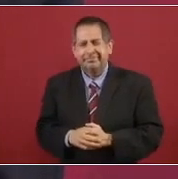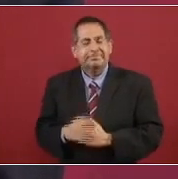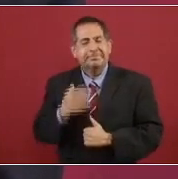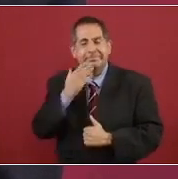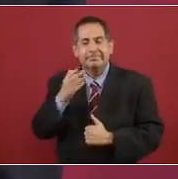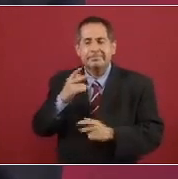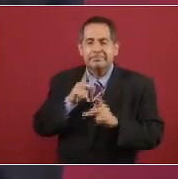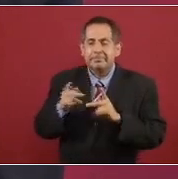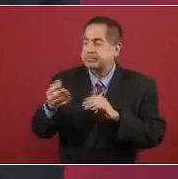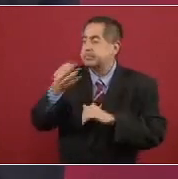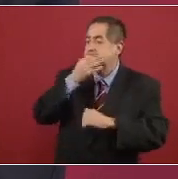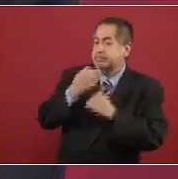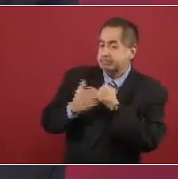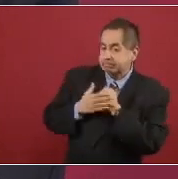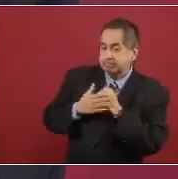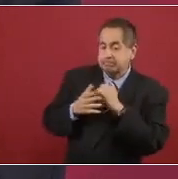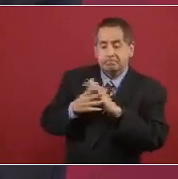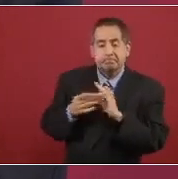Viene a darme una noticia.